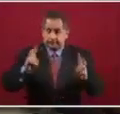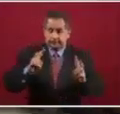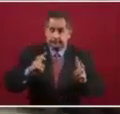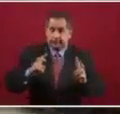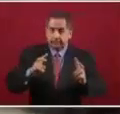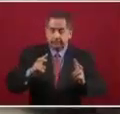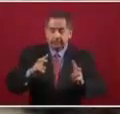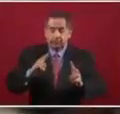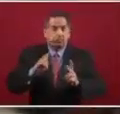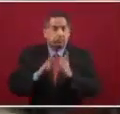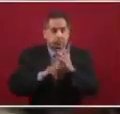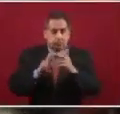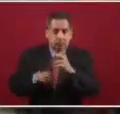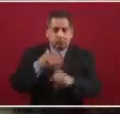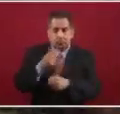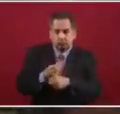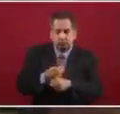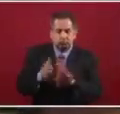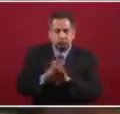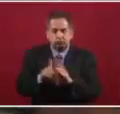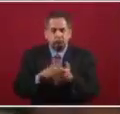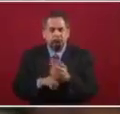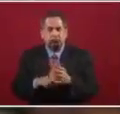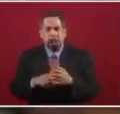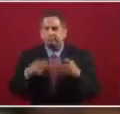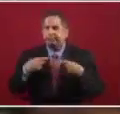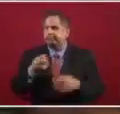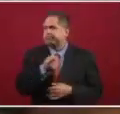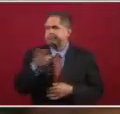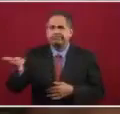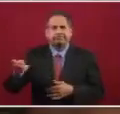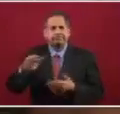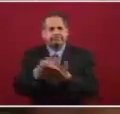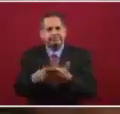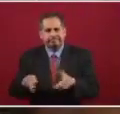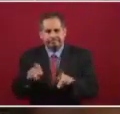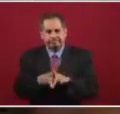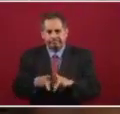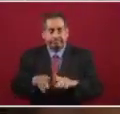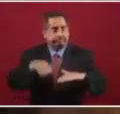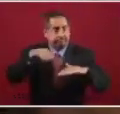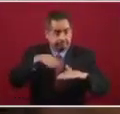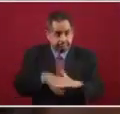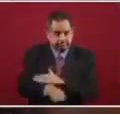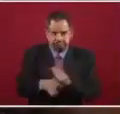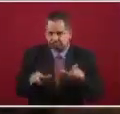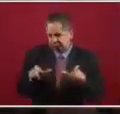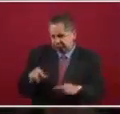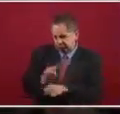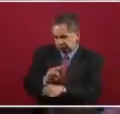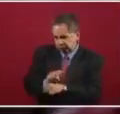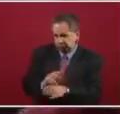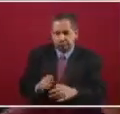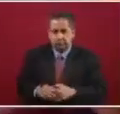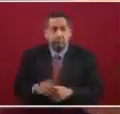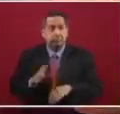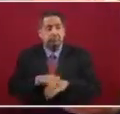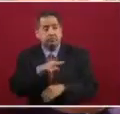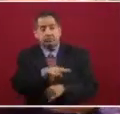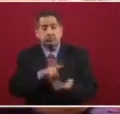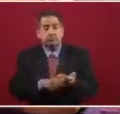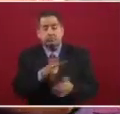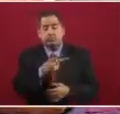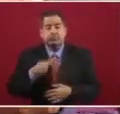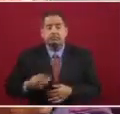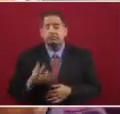van a reforzar las medidas de ingreso aquí en nuestro país, porque se tiene información de que estos dos israelíes